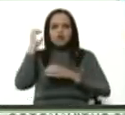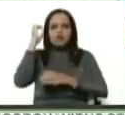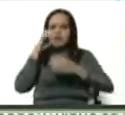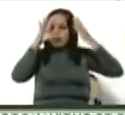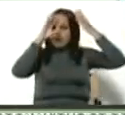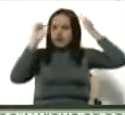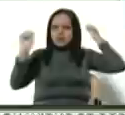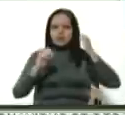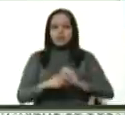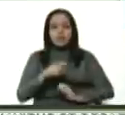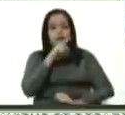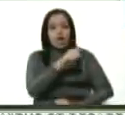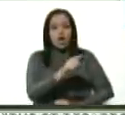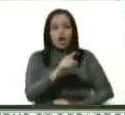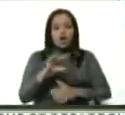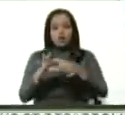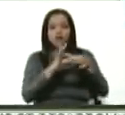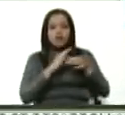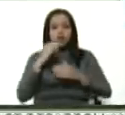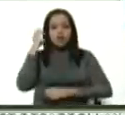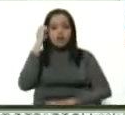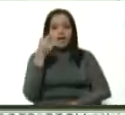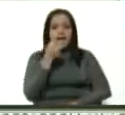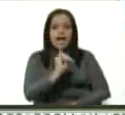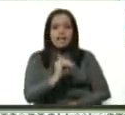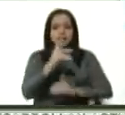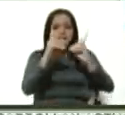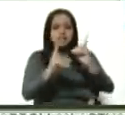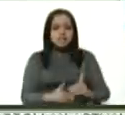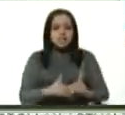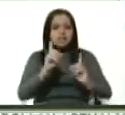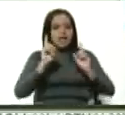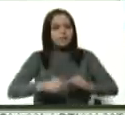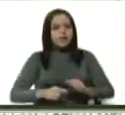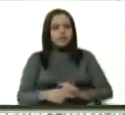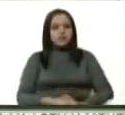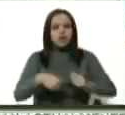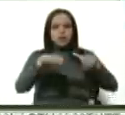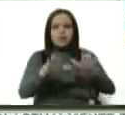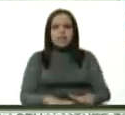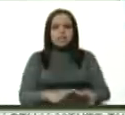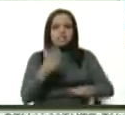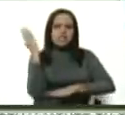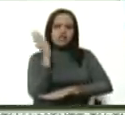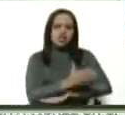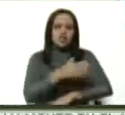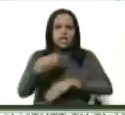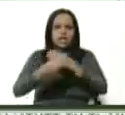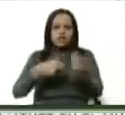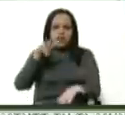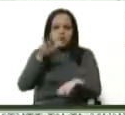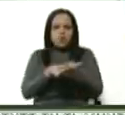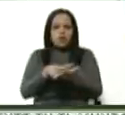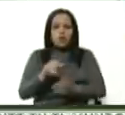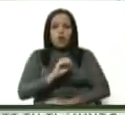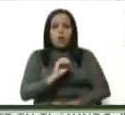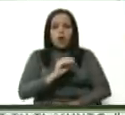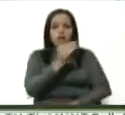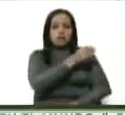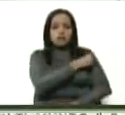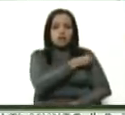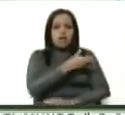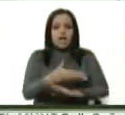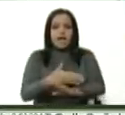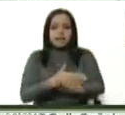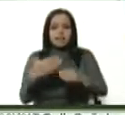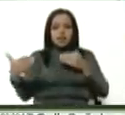lado de la Unión Europea, ¿ha decidido ese organismo también dejar sin efecto las sanciones que se habían aprobado o que había anunciado que se aprobarían